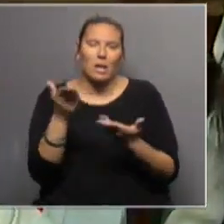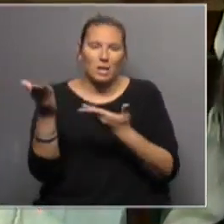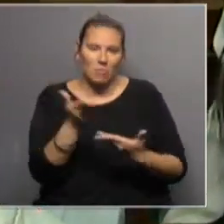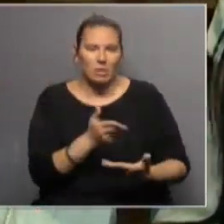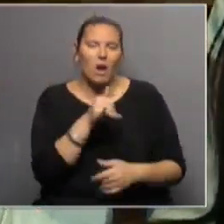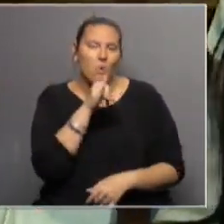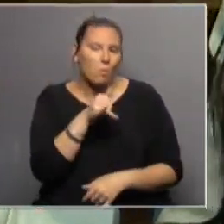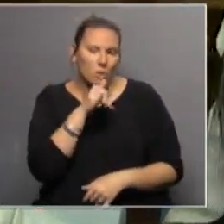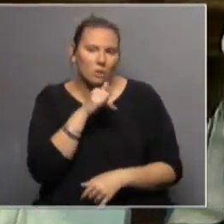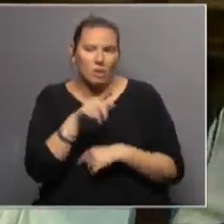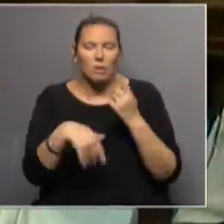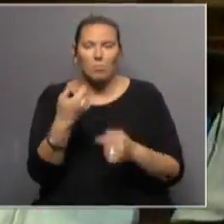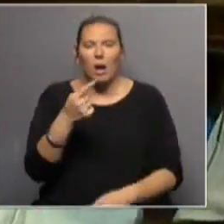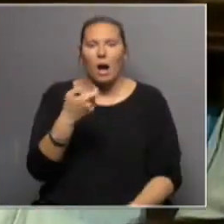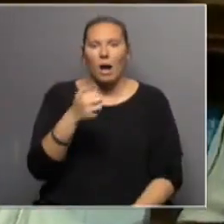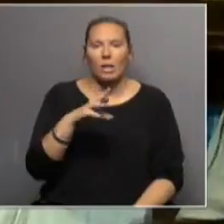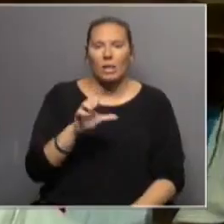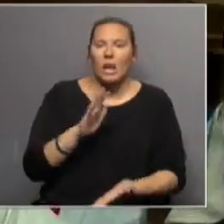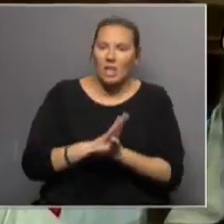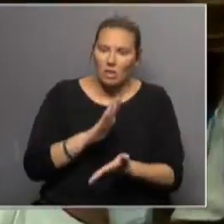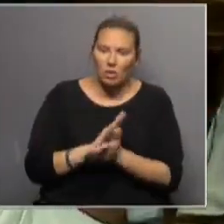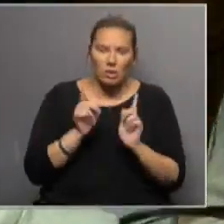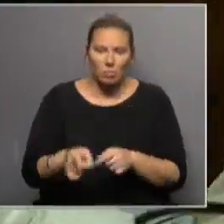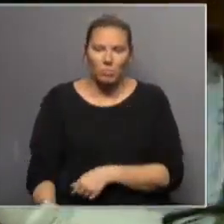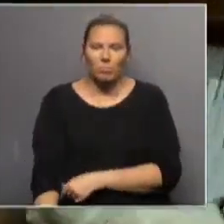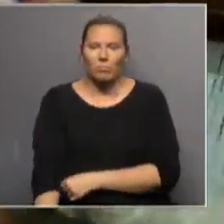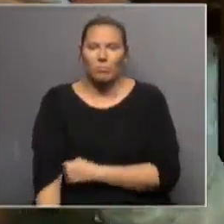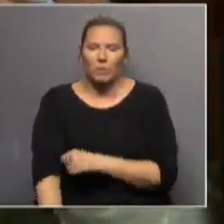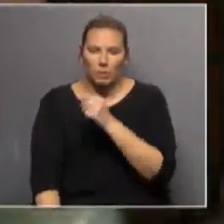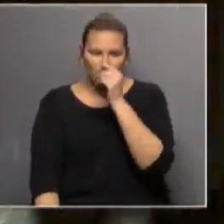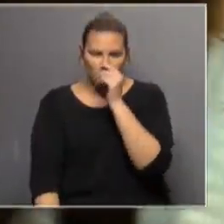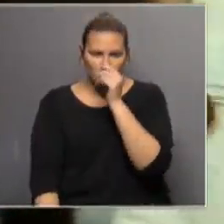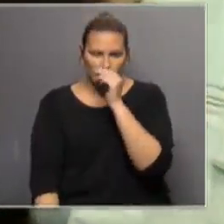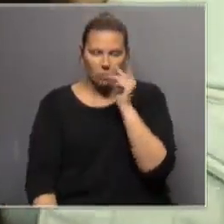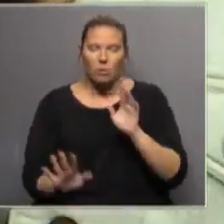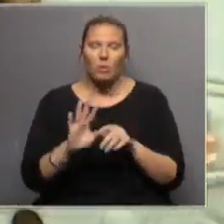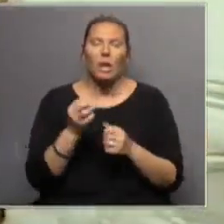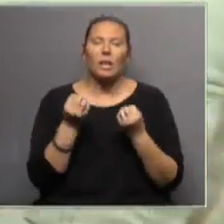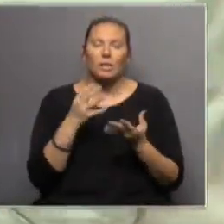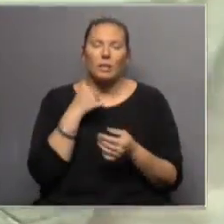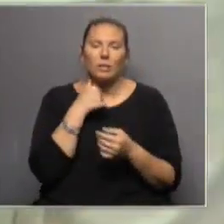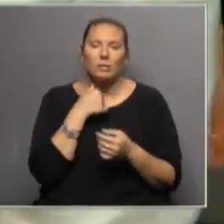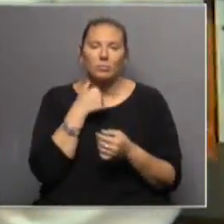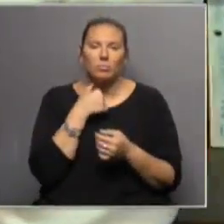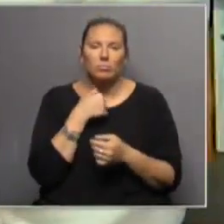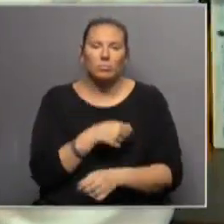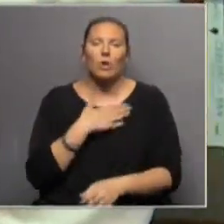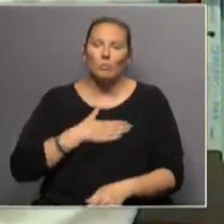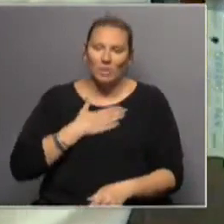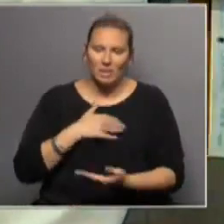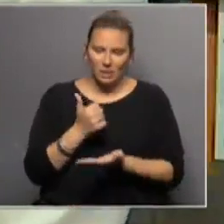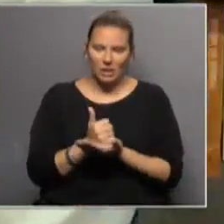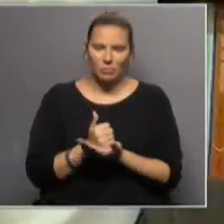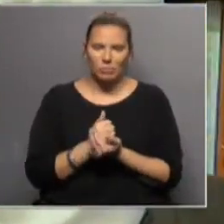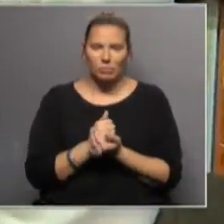Pablo, y después va a estar Ariel, que es el editor de Crack Up también. Pablito. Gracias. Pablo, ¿cómo estás? Bien, un gusto bien, estar acá. Contigo acá.